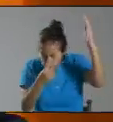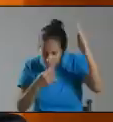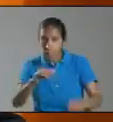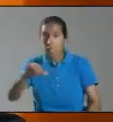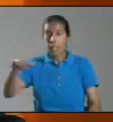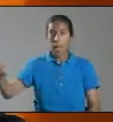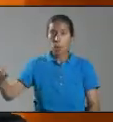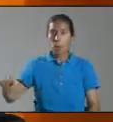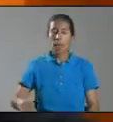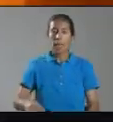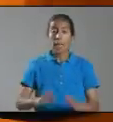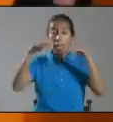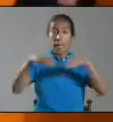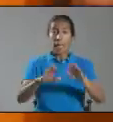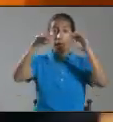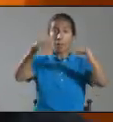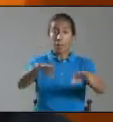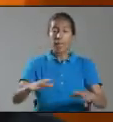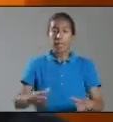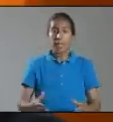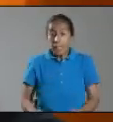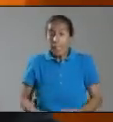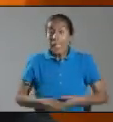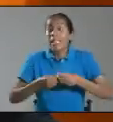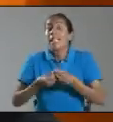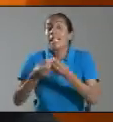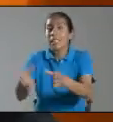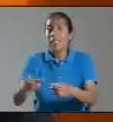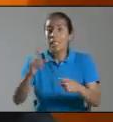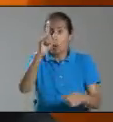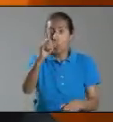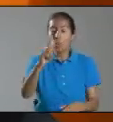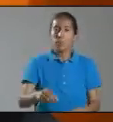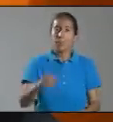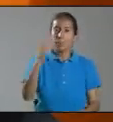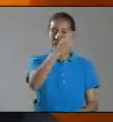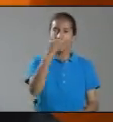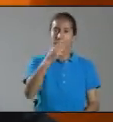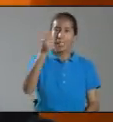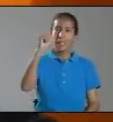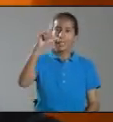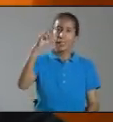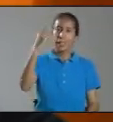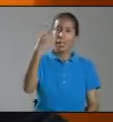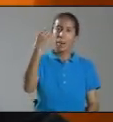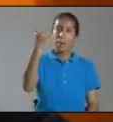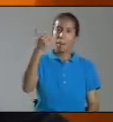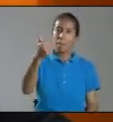en alta mar, y le tiran un salvavidas, ¿usted qué hace? Ah, pues me agarro de él, o se